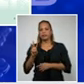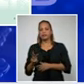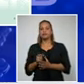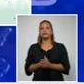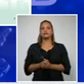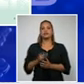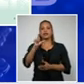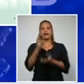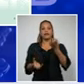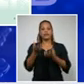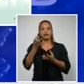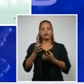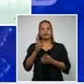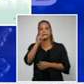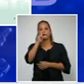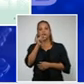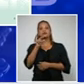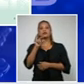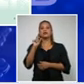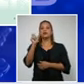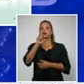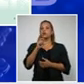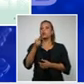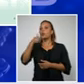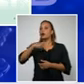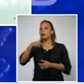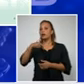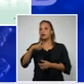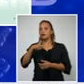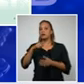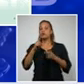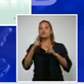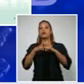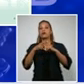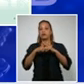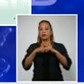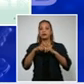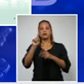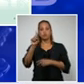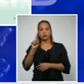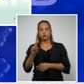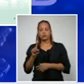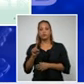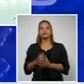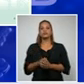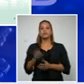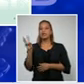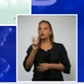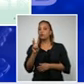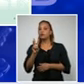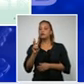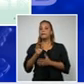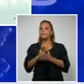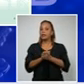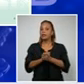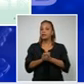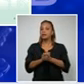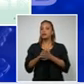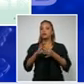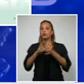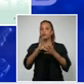Bauta y Guanajay con 2 cada uno. Y Guira de Melena, se confirma un caso